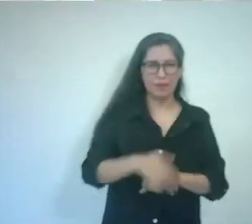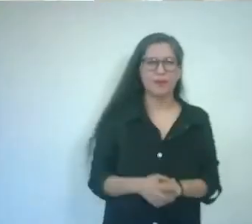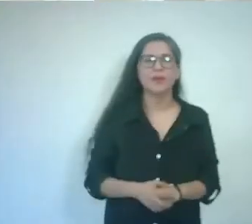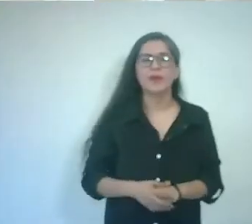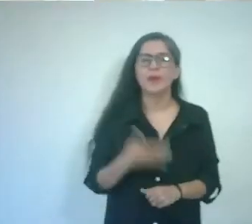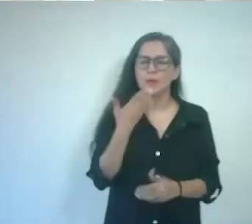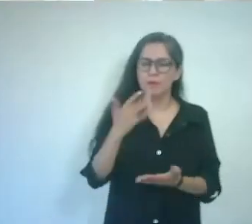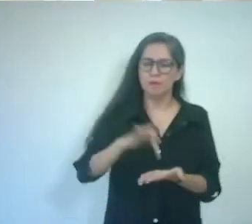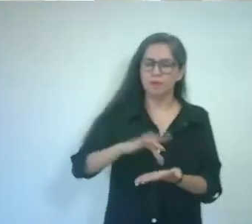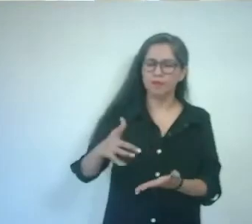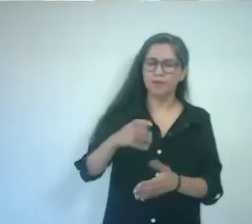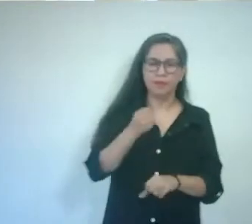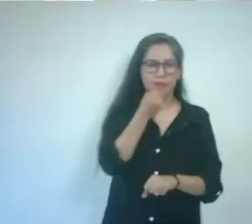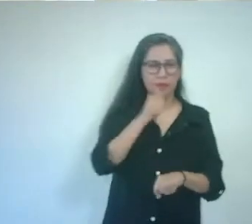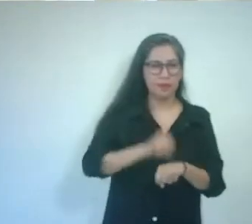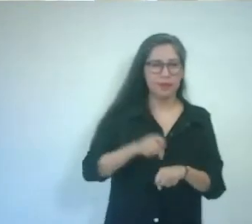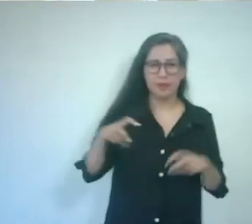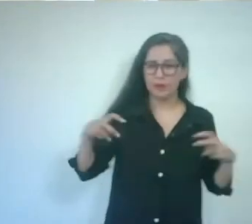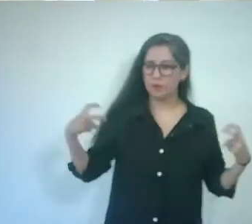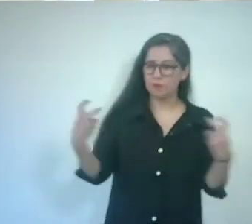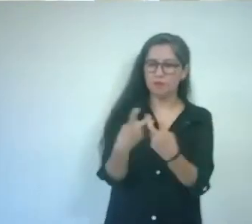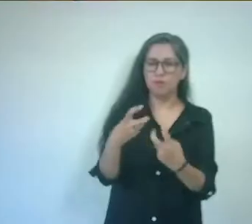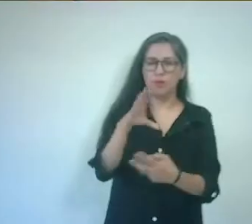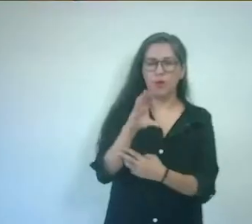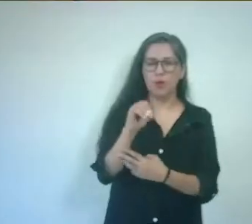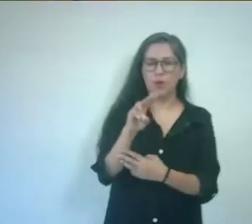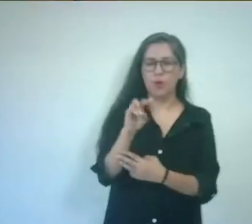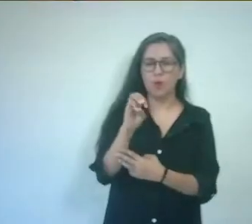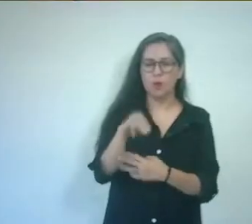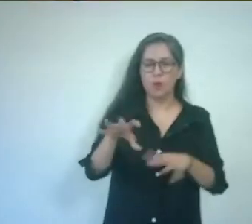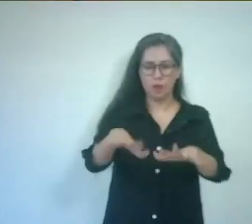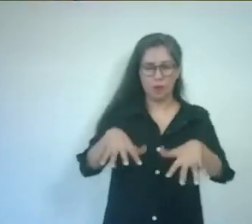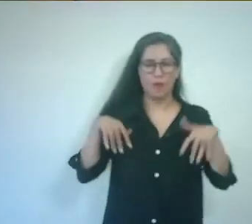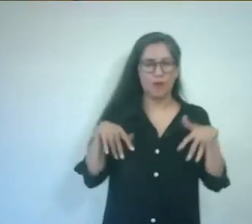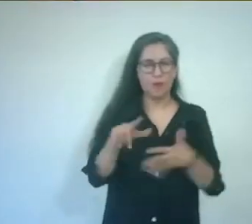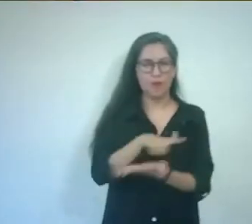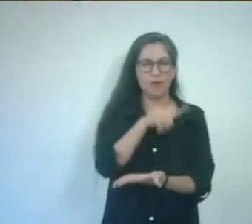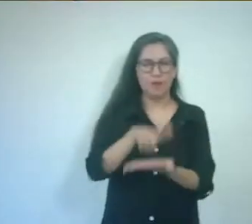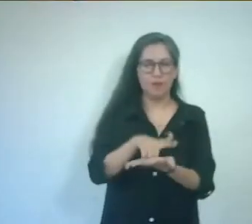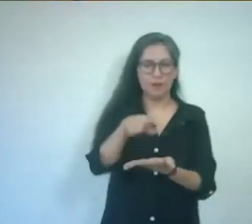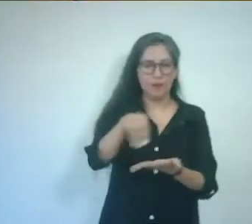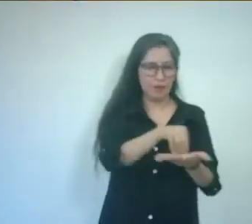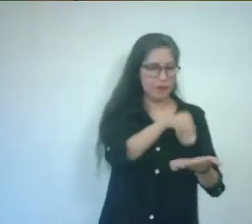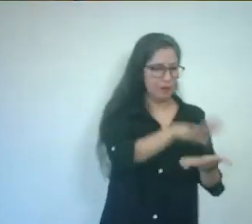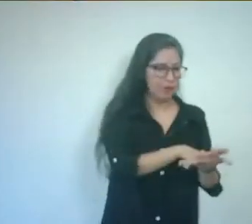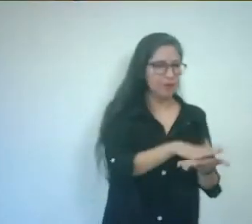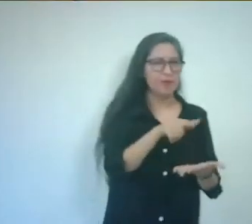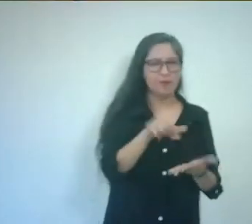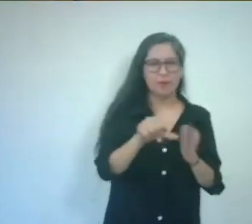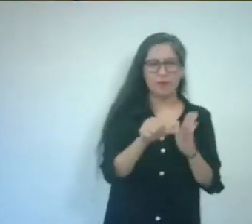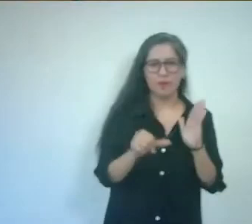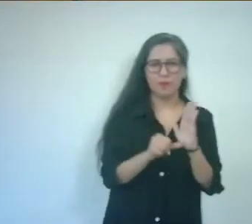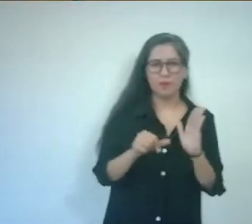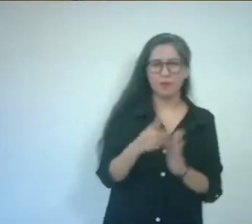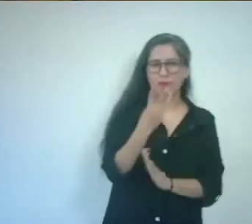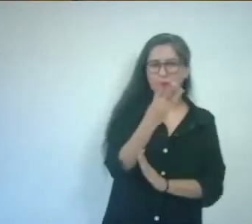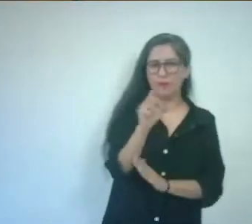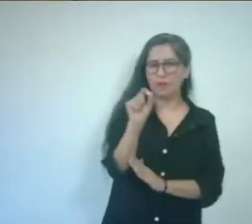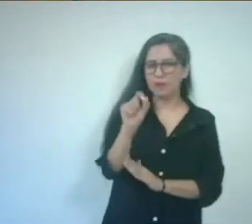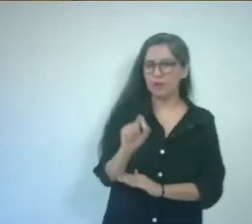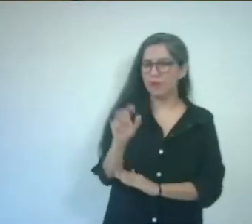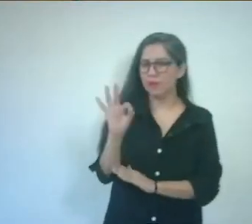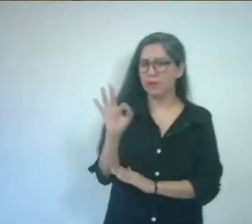Bien, encontrándose reunido el quórum de ley y en cumplimiento a los preceptos establecidos en los artículos 345